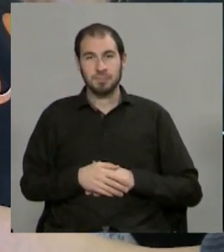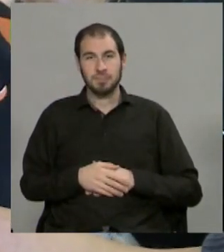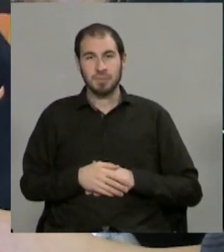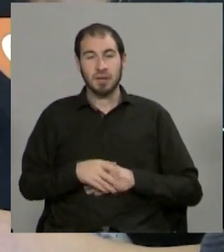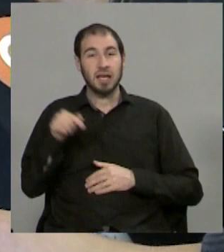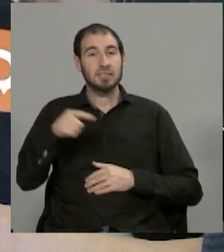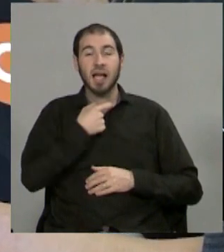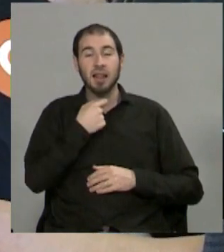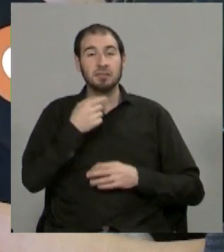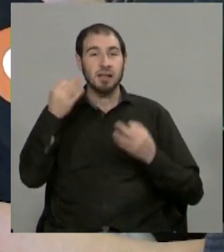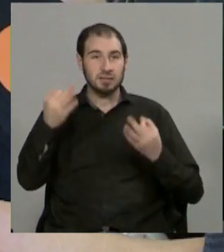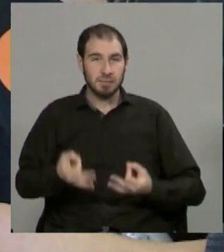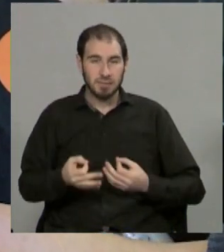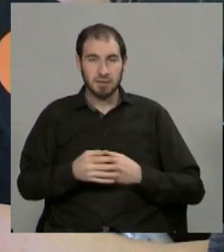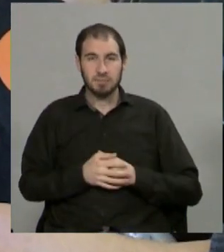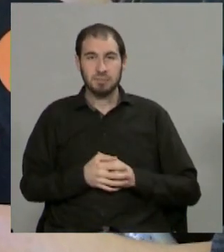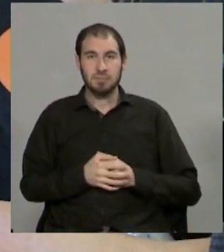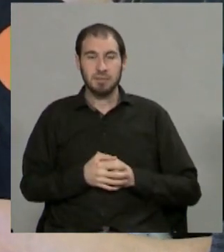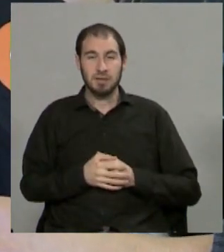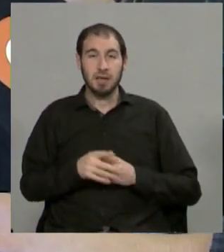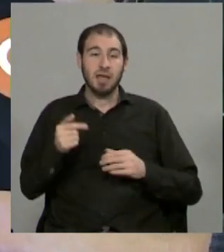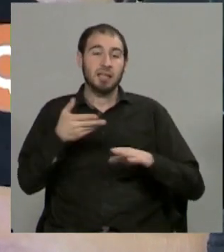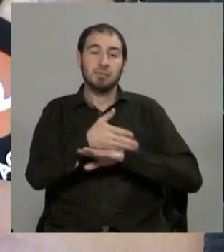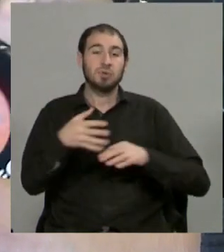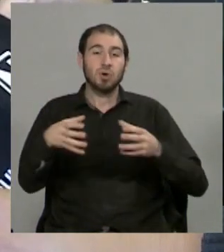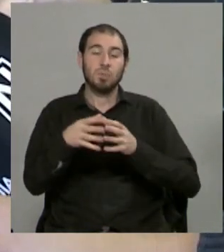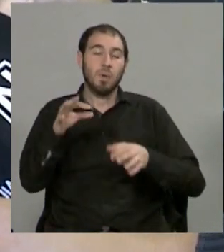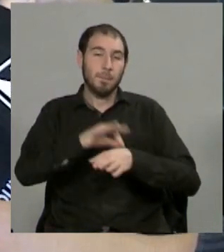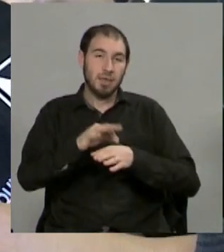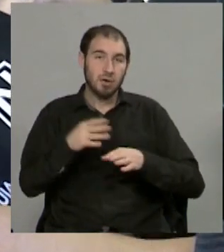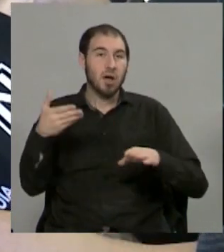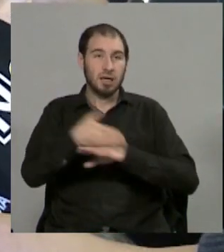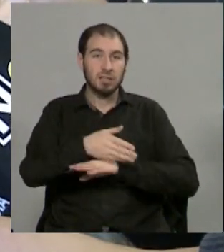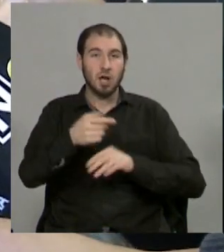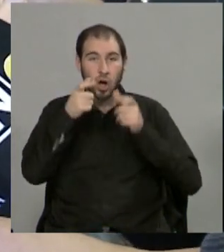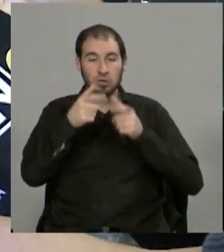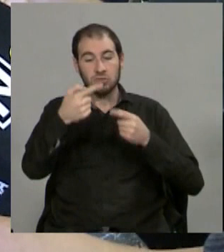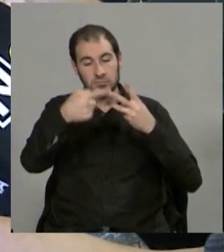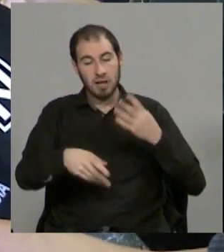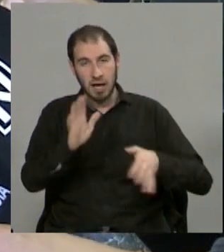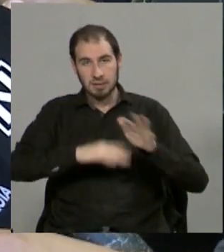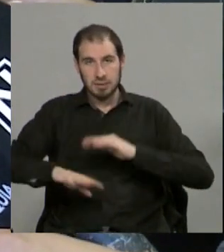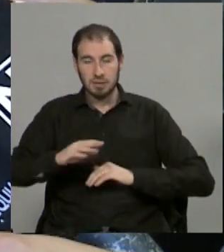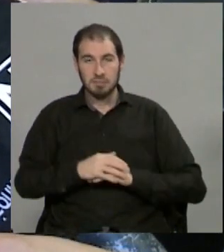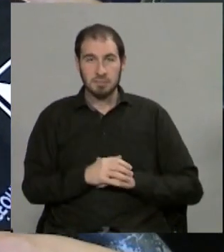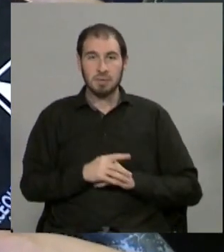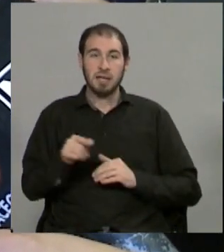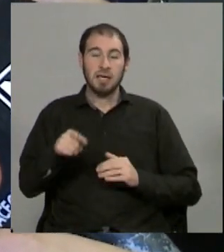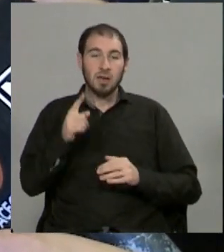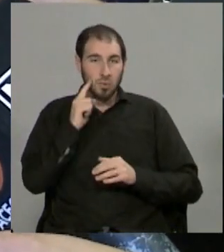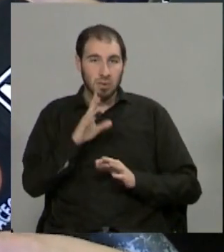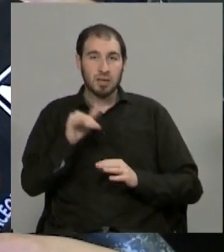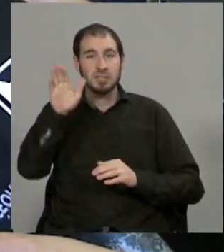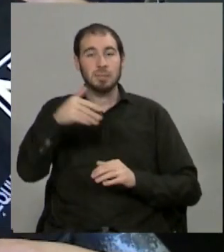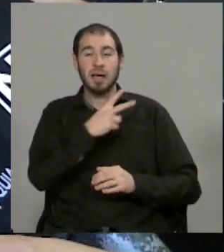esa garantía también se aseguró. Se dio intervención al cuerpo médico forense para que se realicen las pericias y se tomó la precaución de llamar